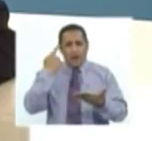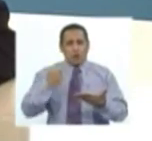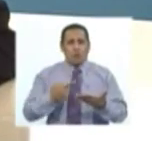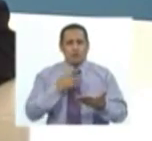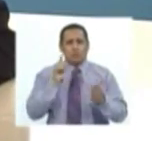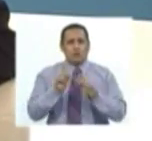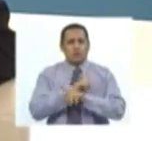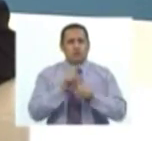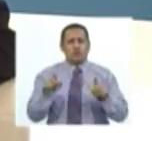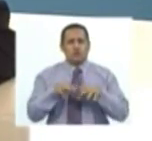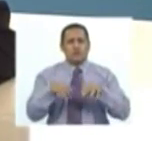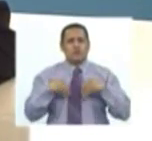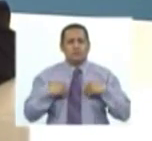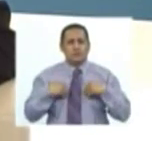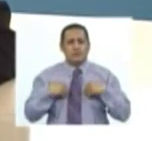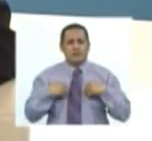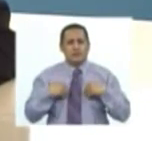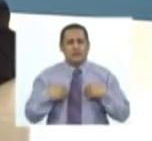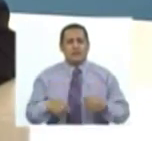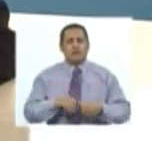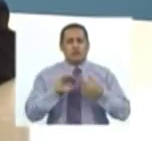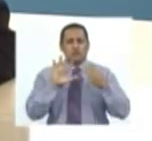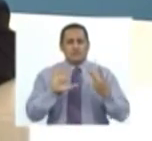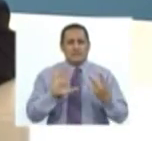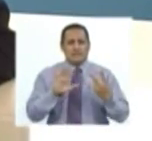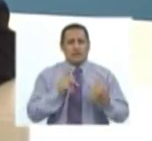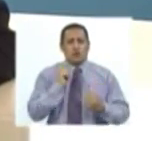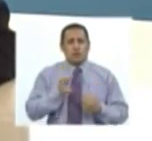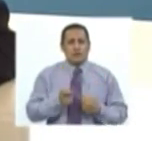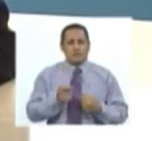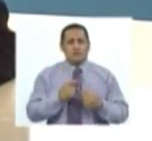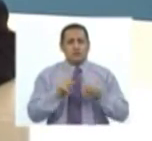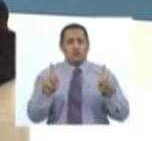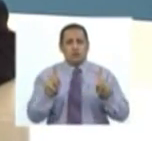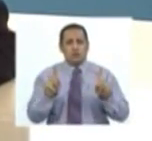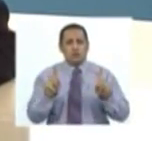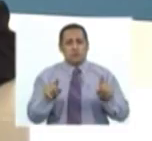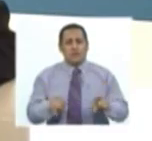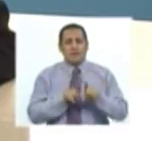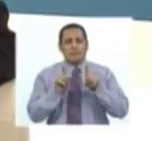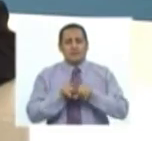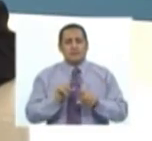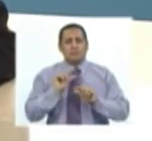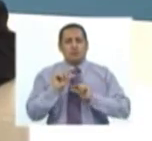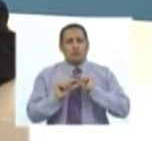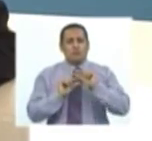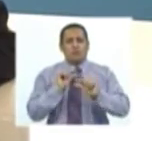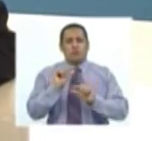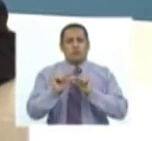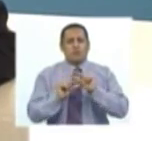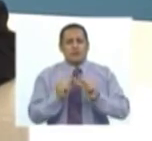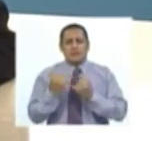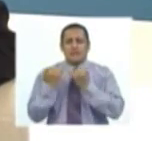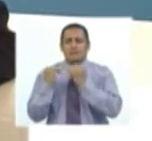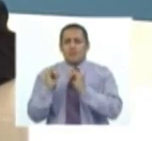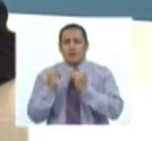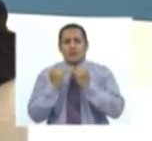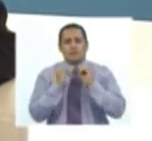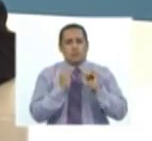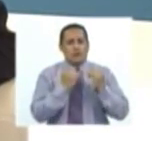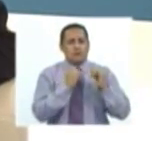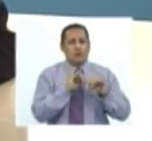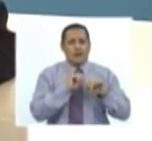que no se adopta entre los 7 magistrados, sino que se va adoptando, digamos, individualmente,